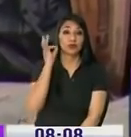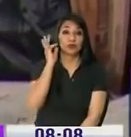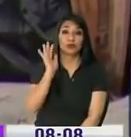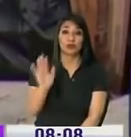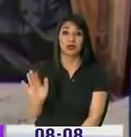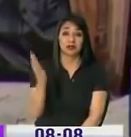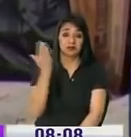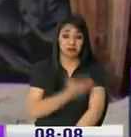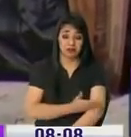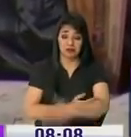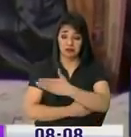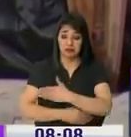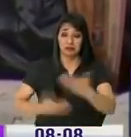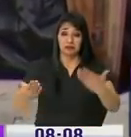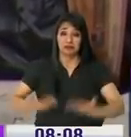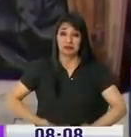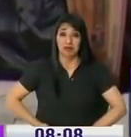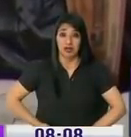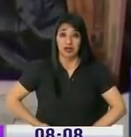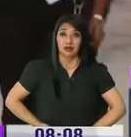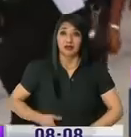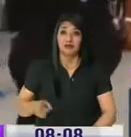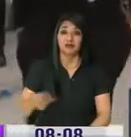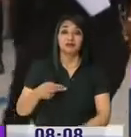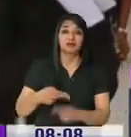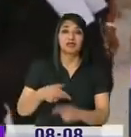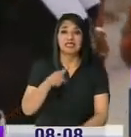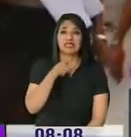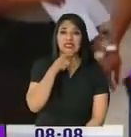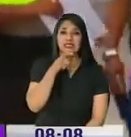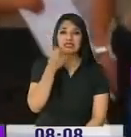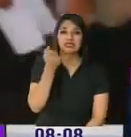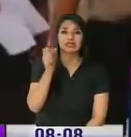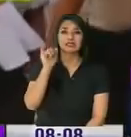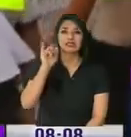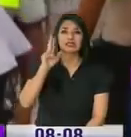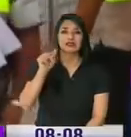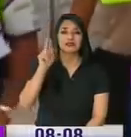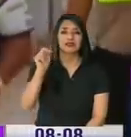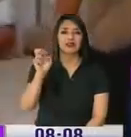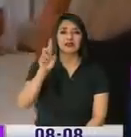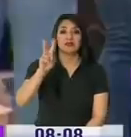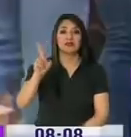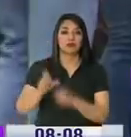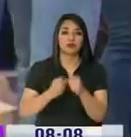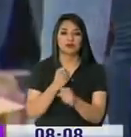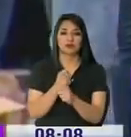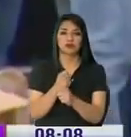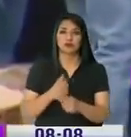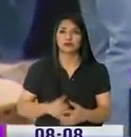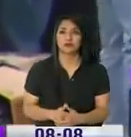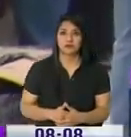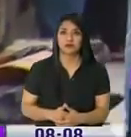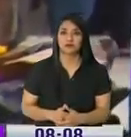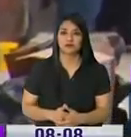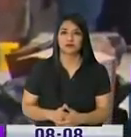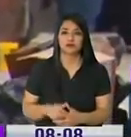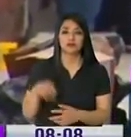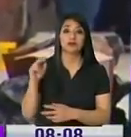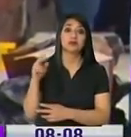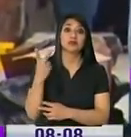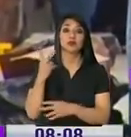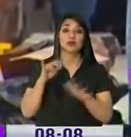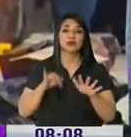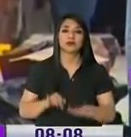ensenada en dos partes fue identificada como silvia ere de 21 años quien cursaba el segundo semestre